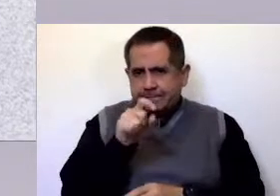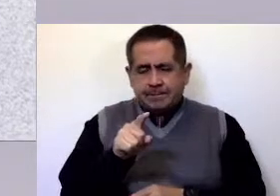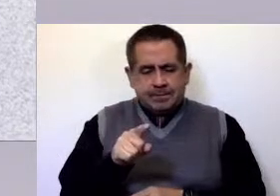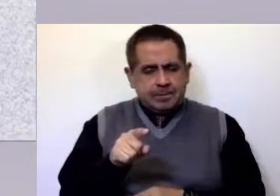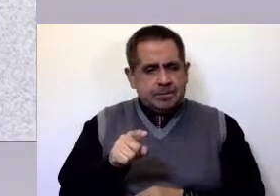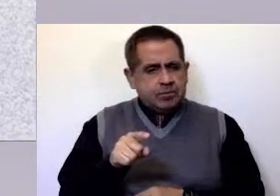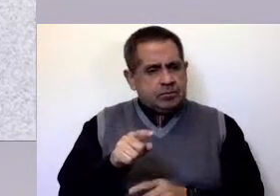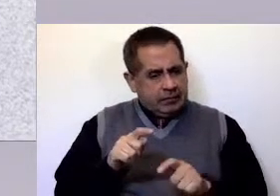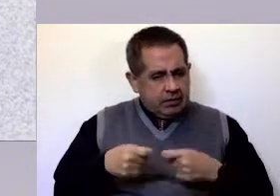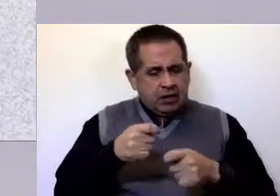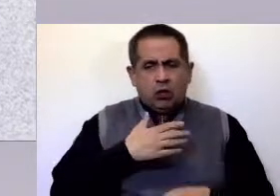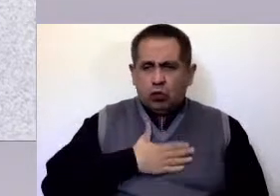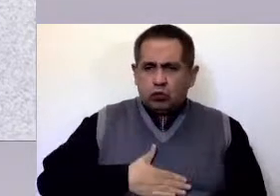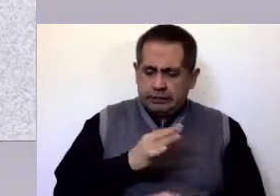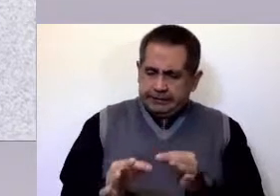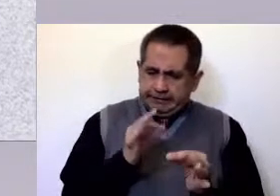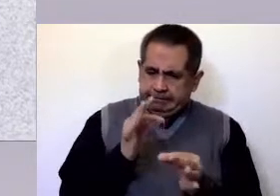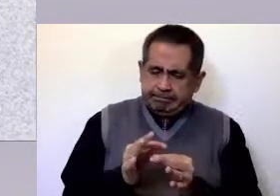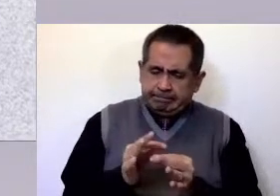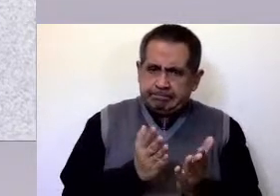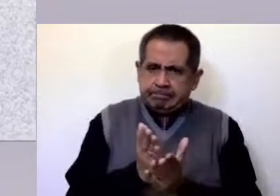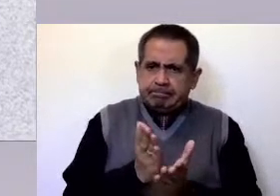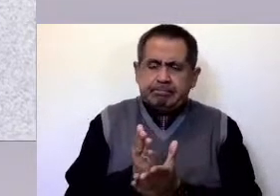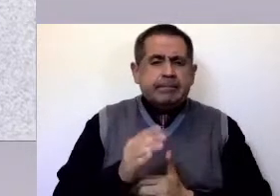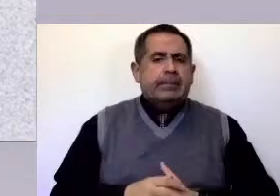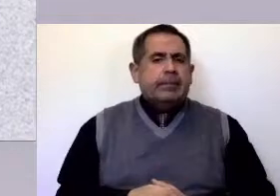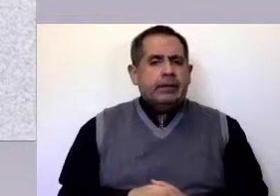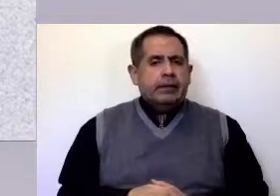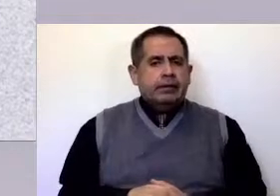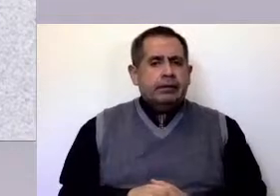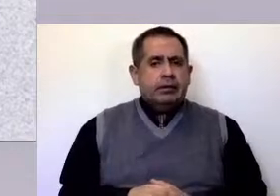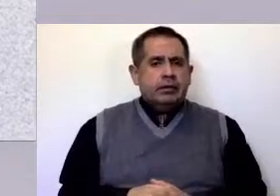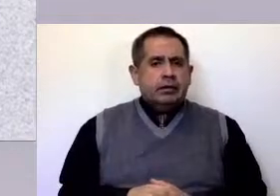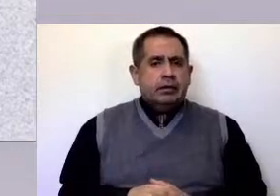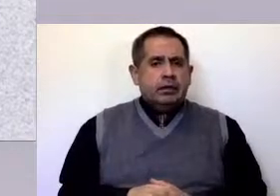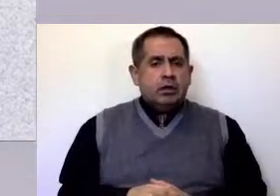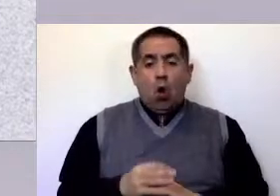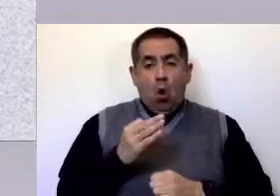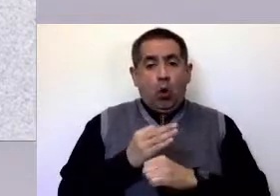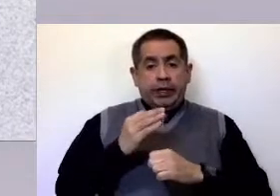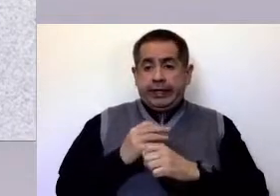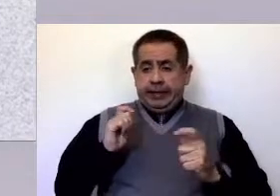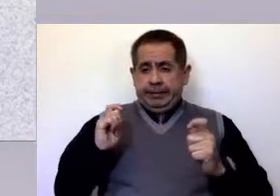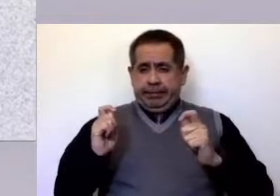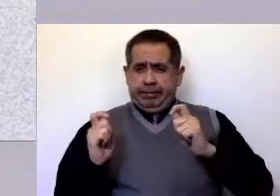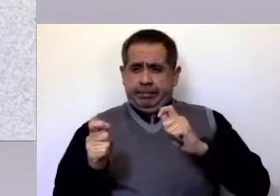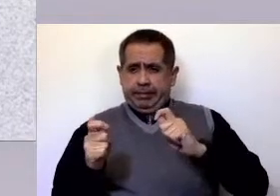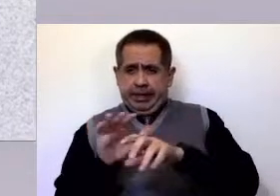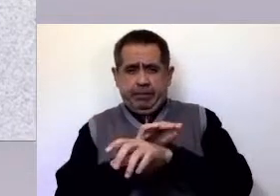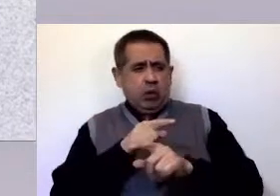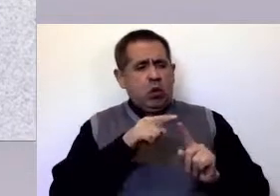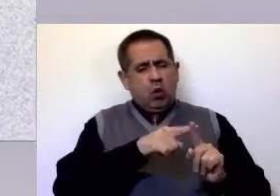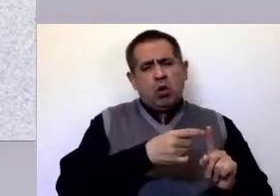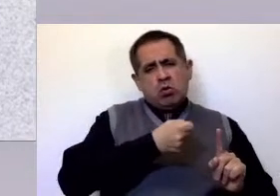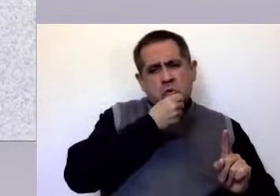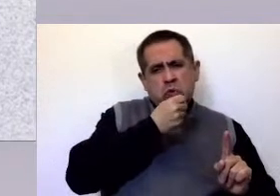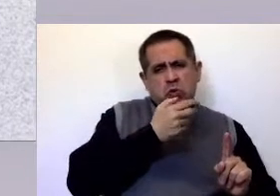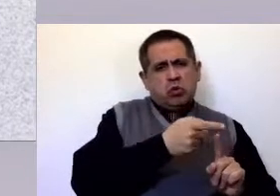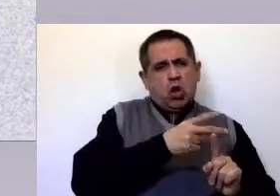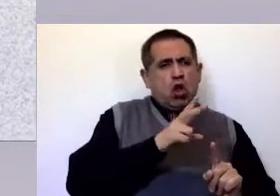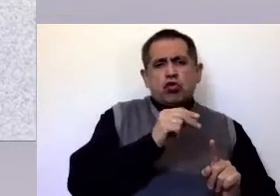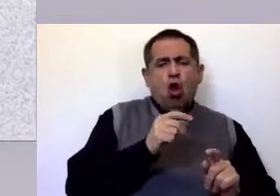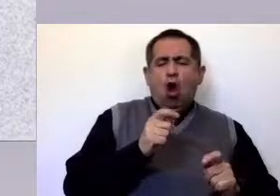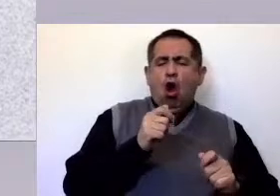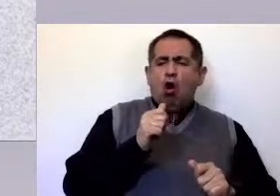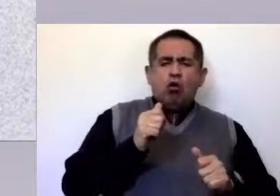habilidad se está frente a la transición de un viejo modelo basado en la no justicia habilidad de los